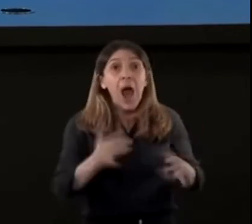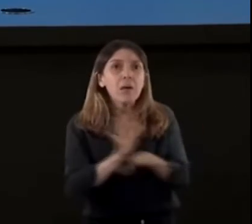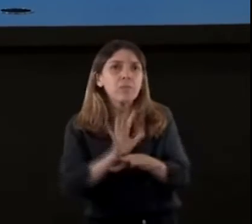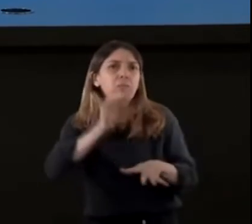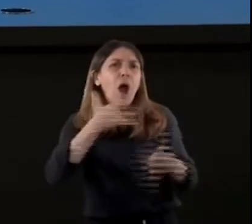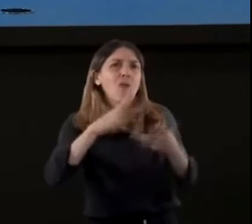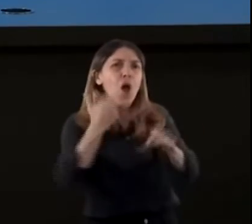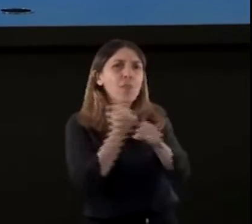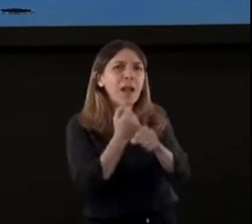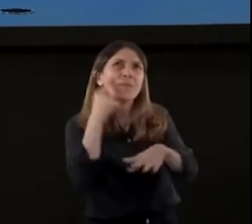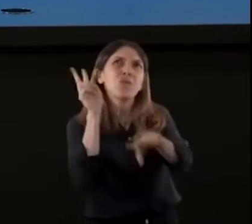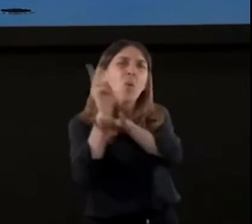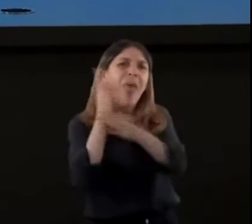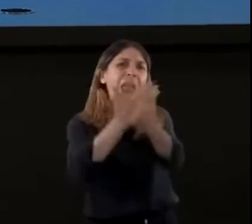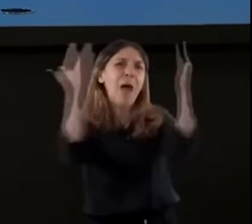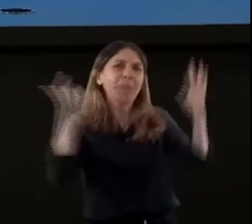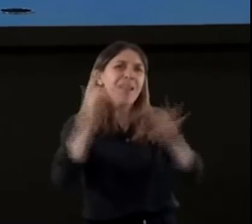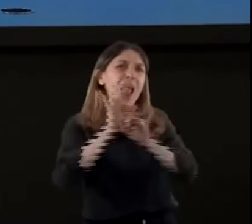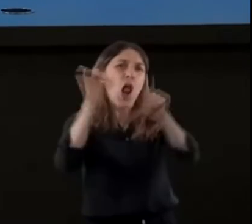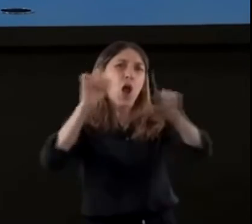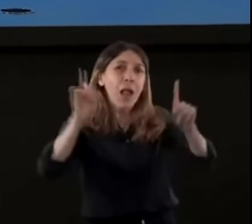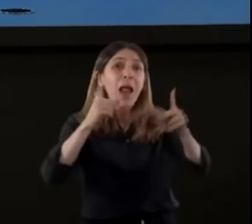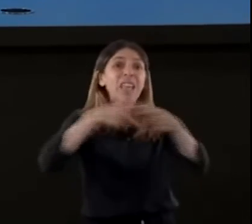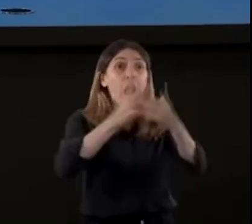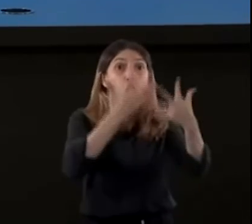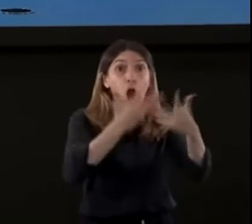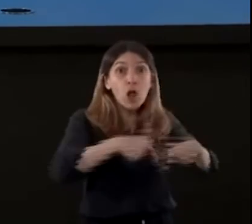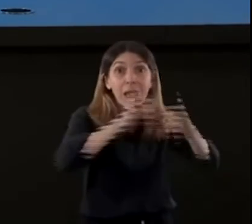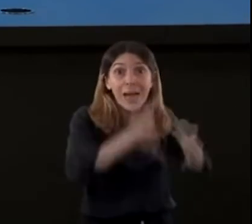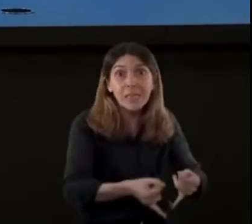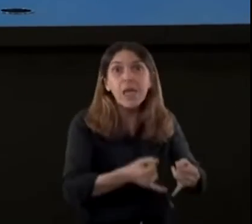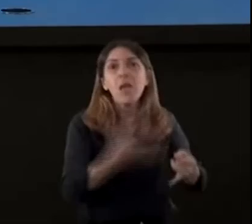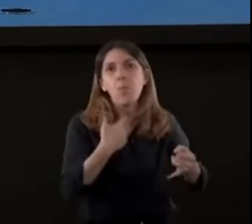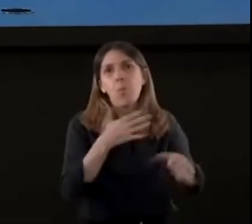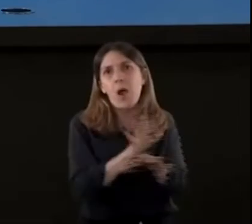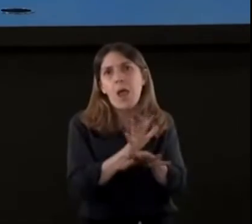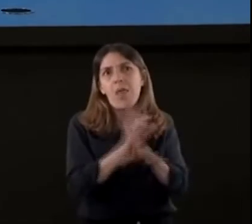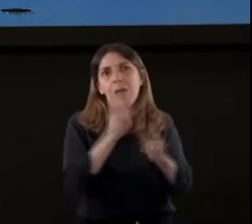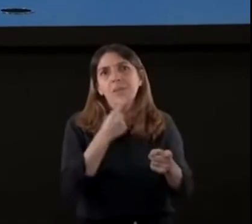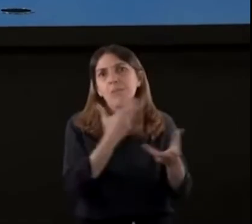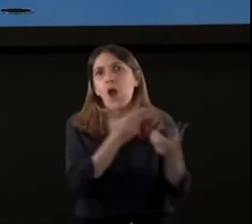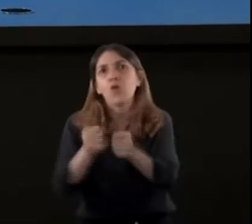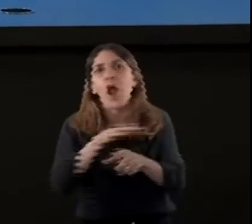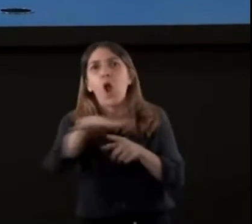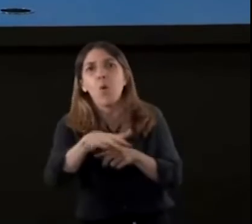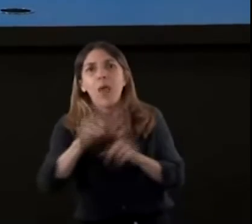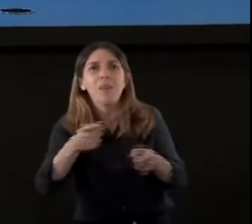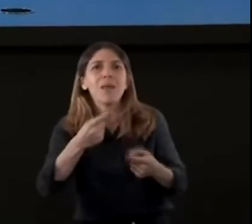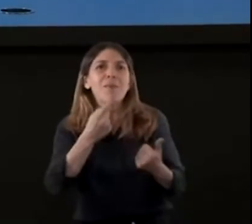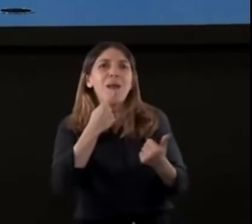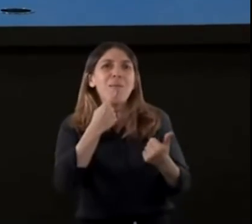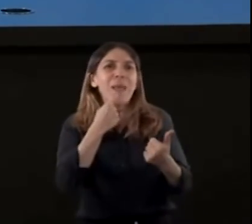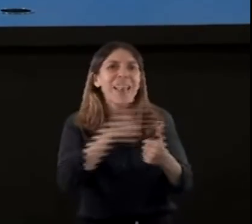prácticas ambientales y estándares tecnológicos posibles y, por supuesto, que genere desarrollo en las comunidades. Y aquí hablamos de la minería